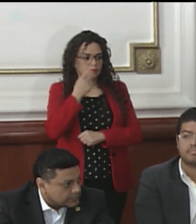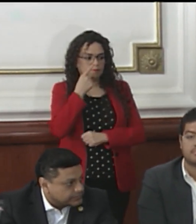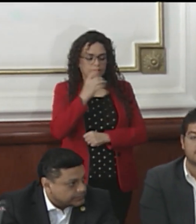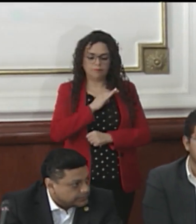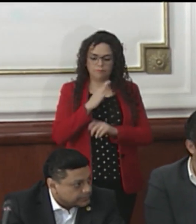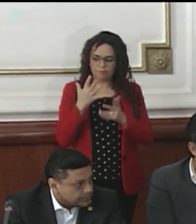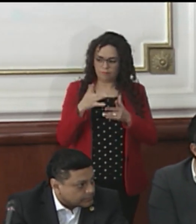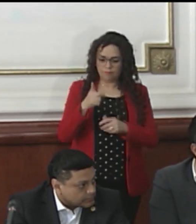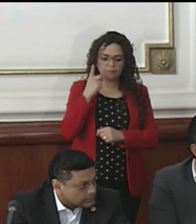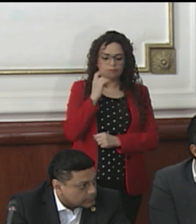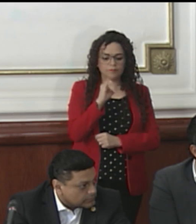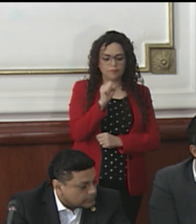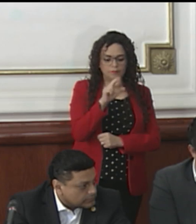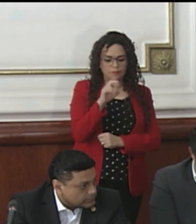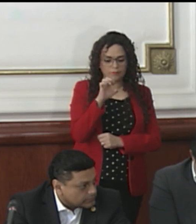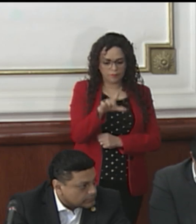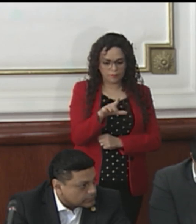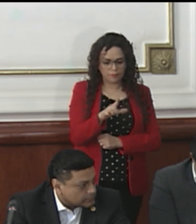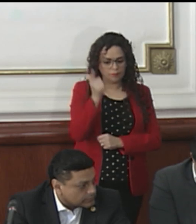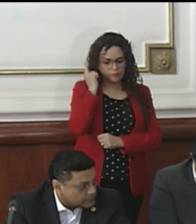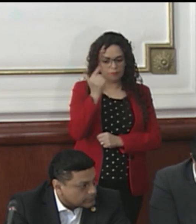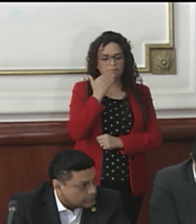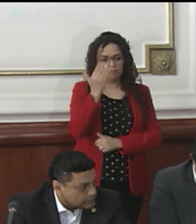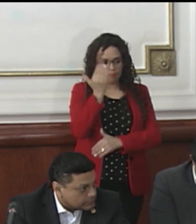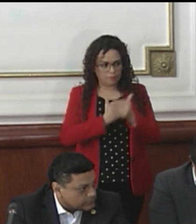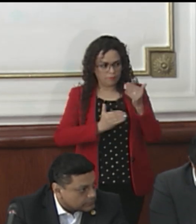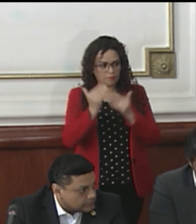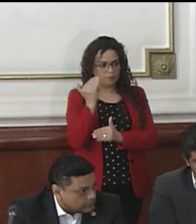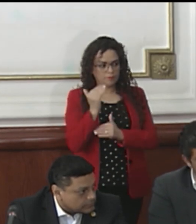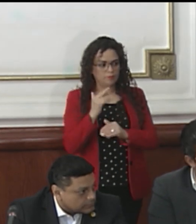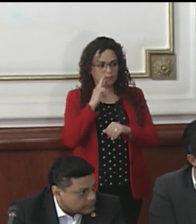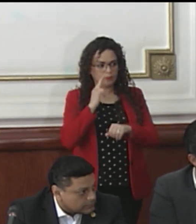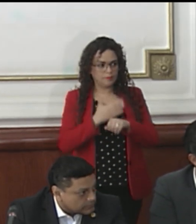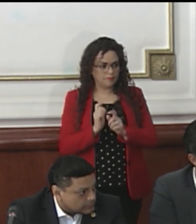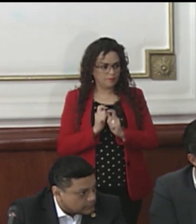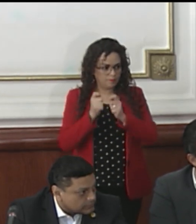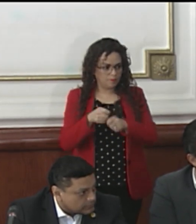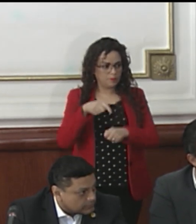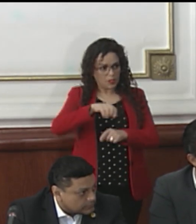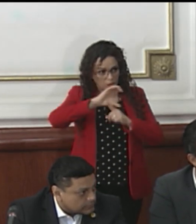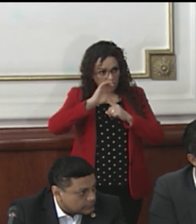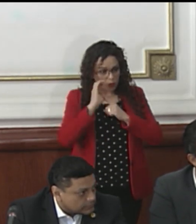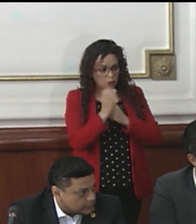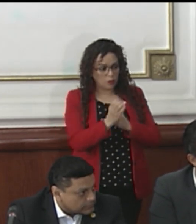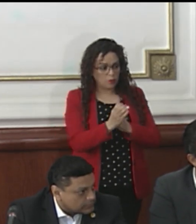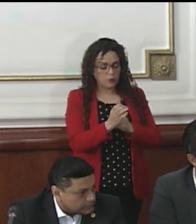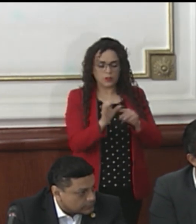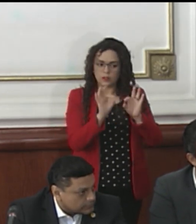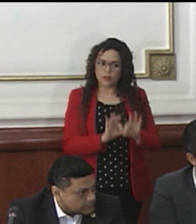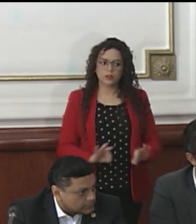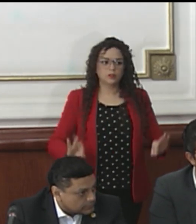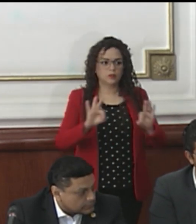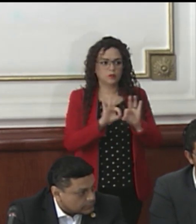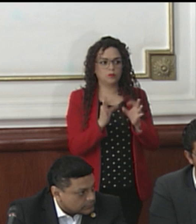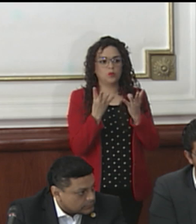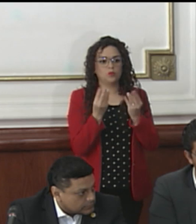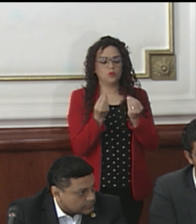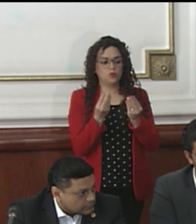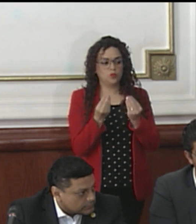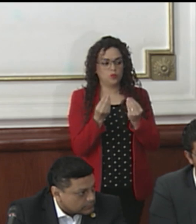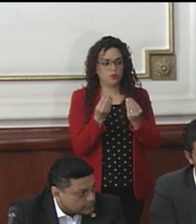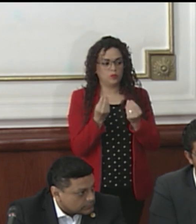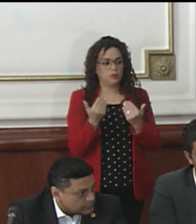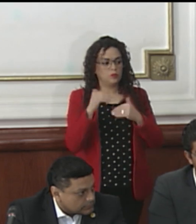Israel, desearte el éxito en el encargo. Es una comisión sumamente importante en lo que tiene que ver con